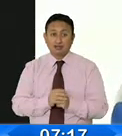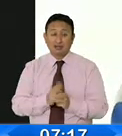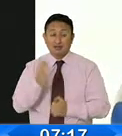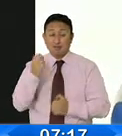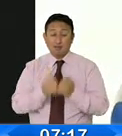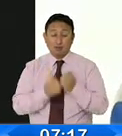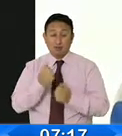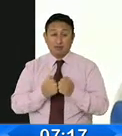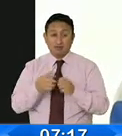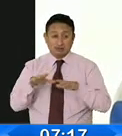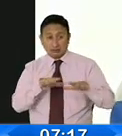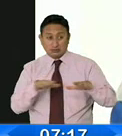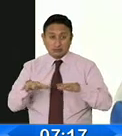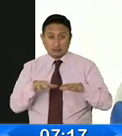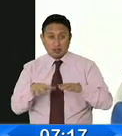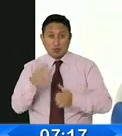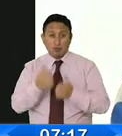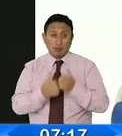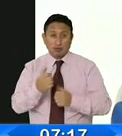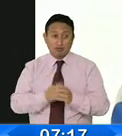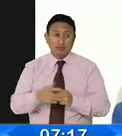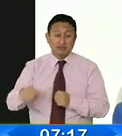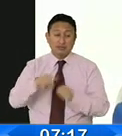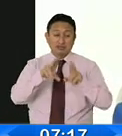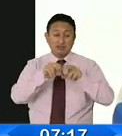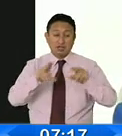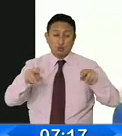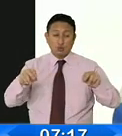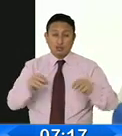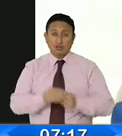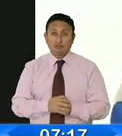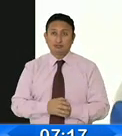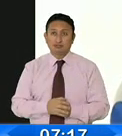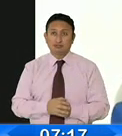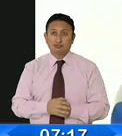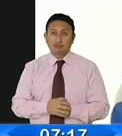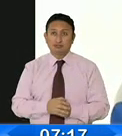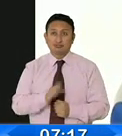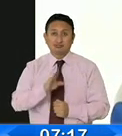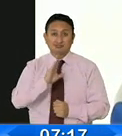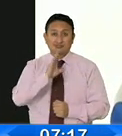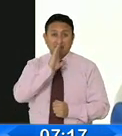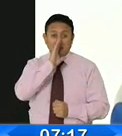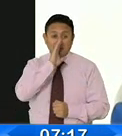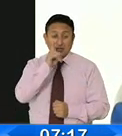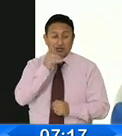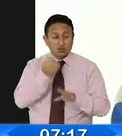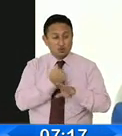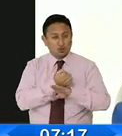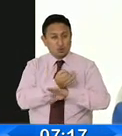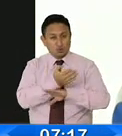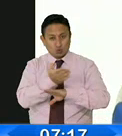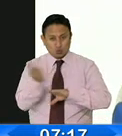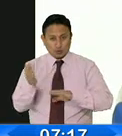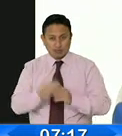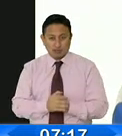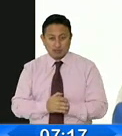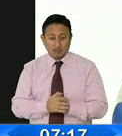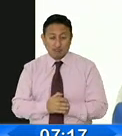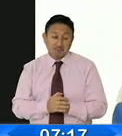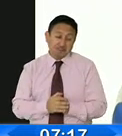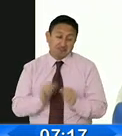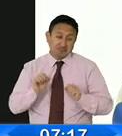incidentes de carácter natural que se presentan, siempre las recomendaciones del caso desde